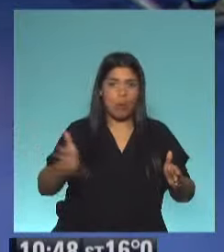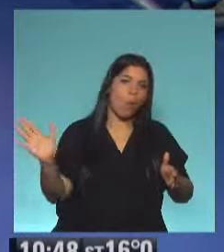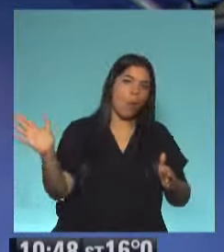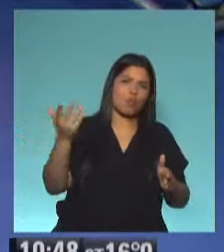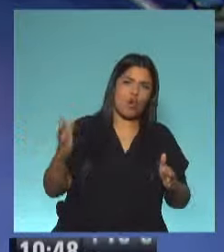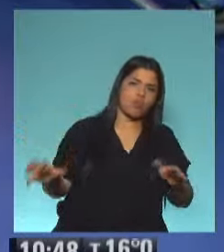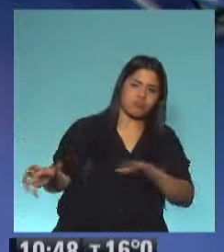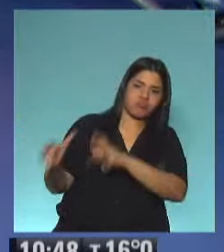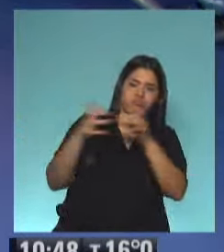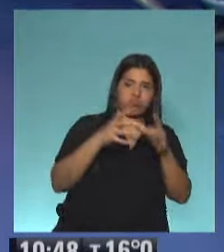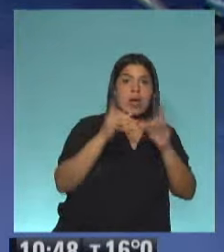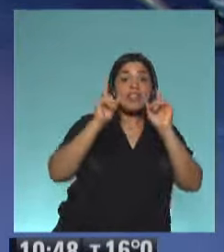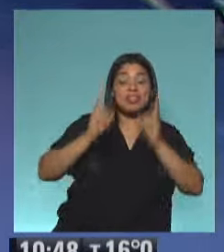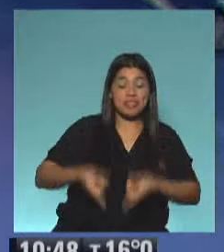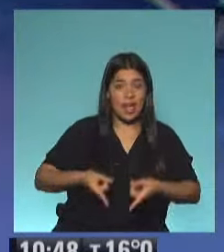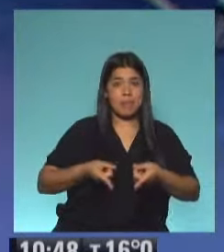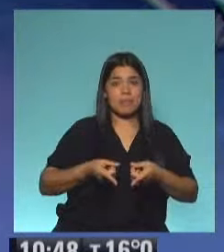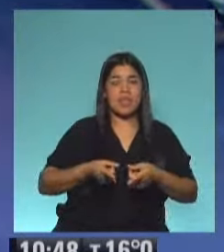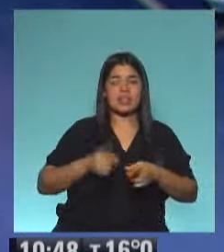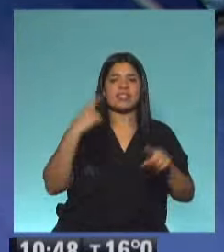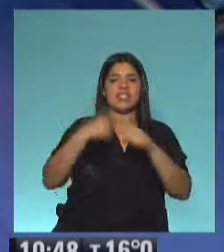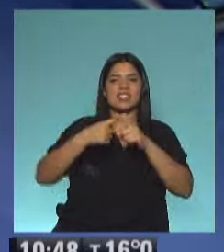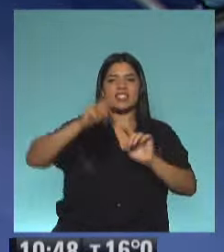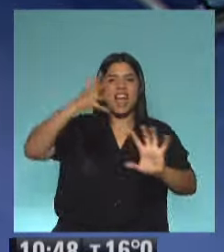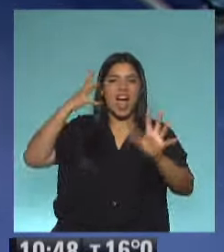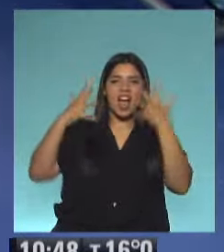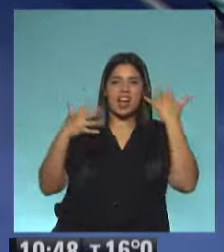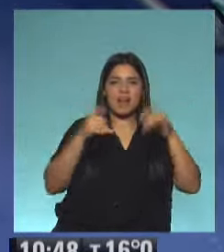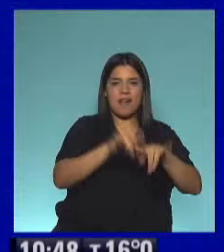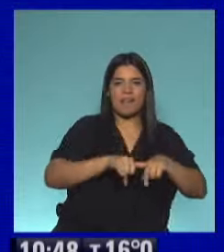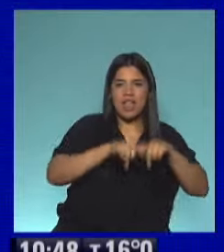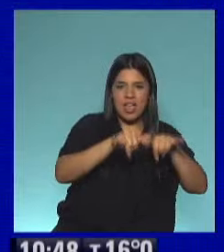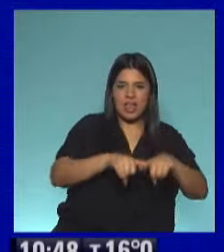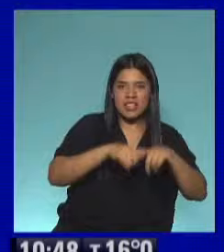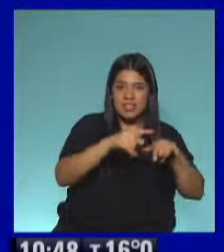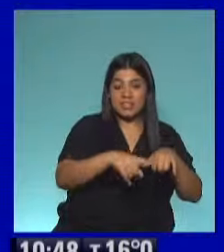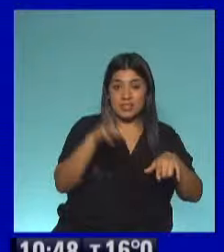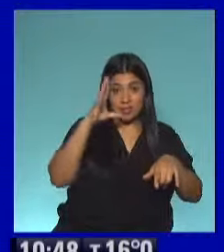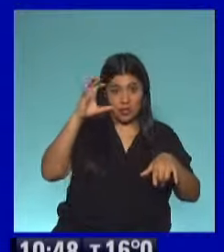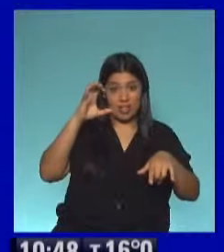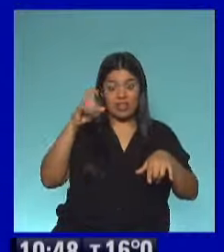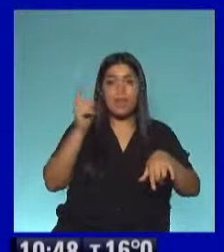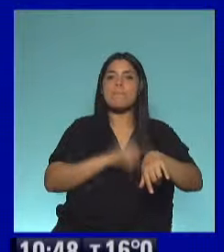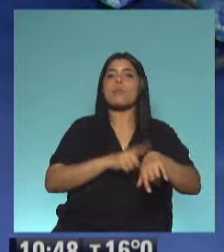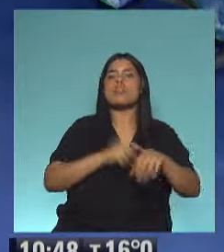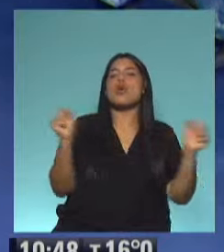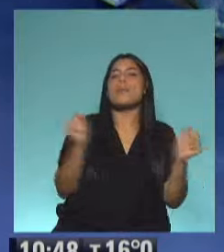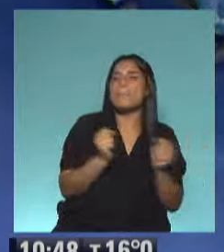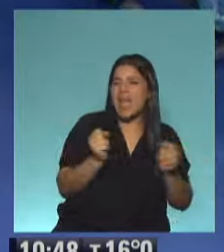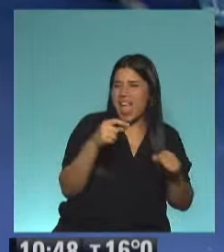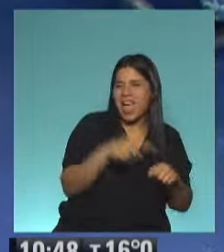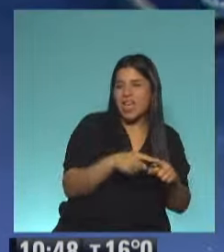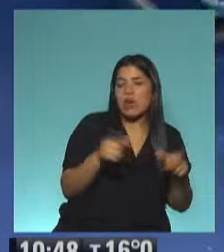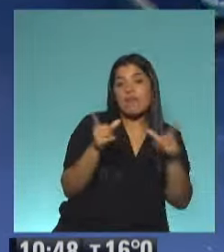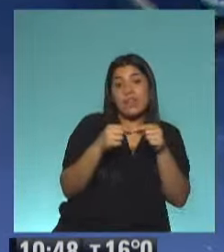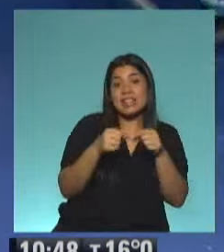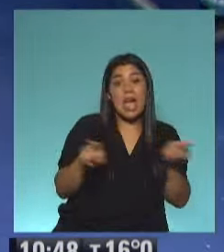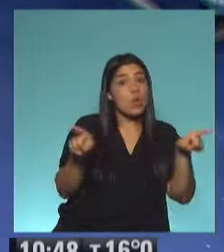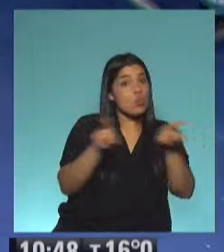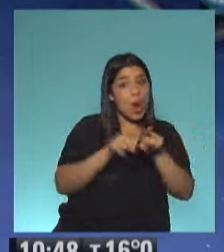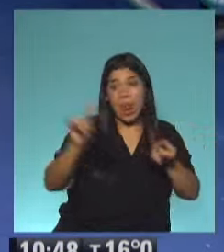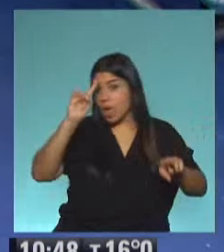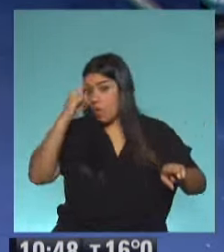de Venecia, ¿se acuerdan? Oh, y nos hicimos antifaces. Era en invierno, muy elegante. Era en invierno, porque es en la misma fecha, solo que allá es invierno,